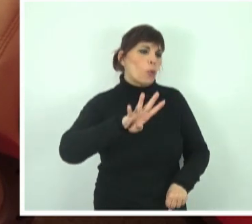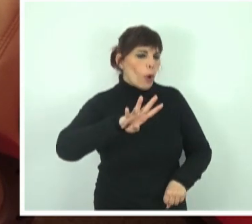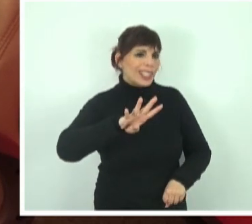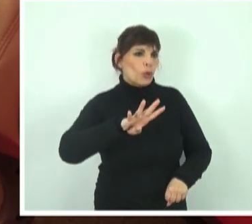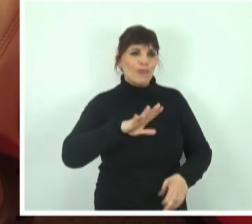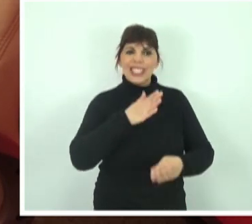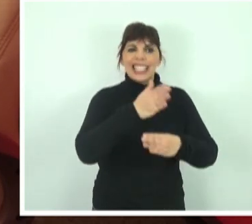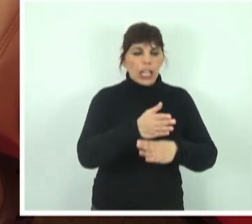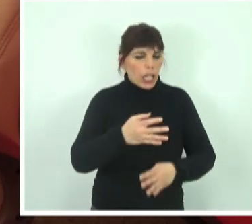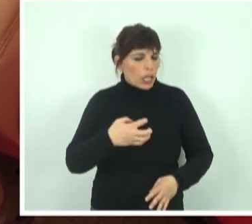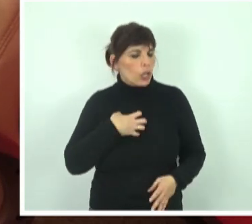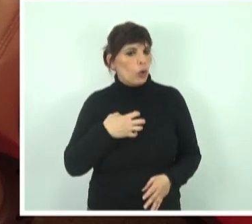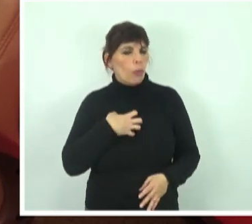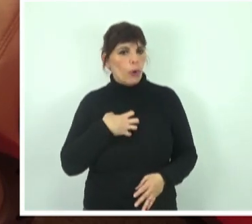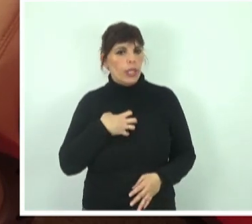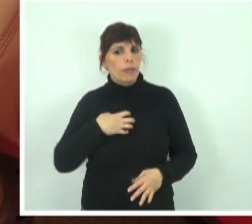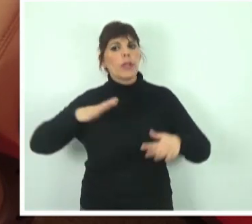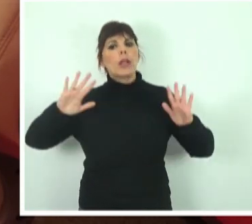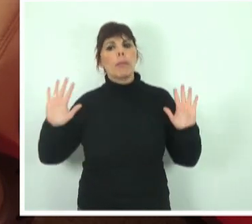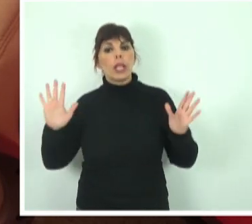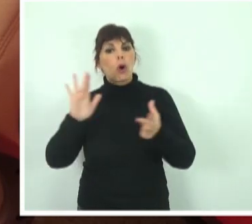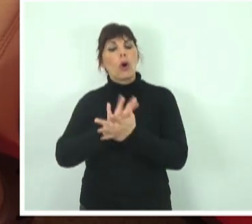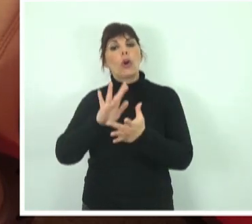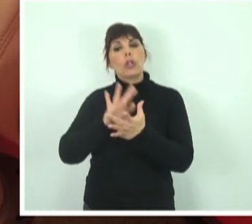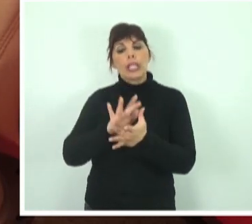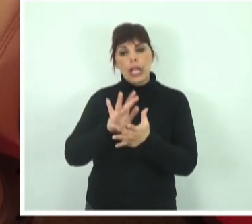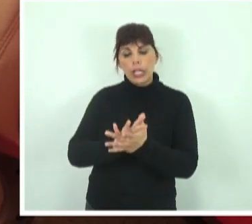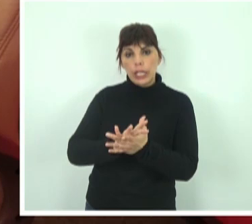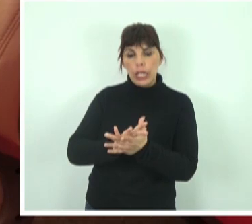Para eso el Señor tiene otra solución, que es ser